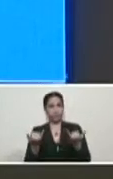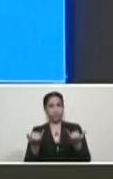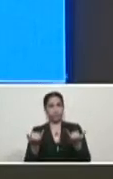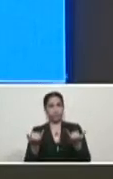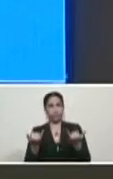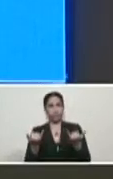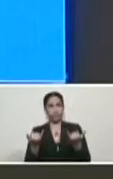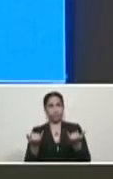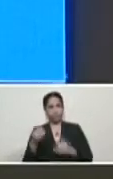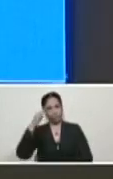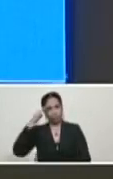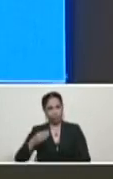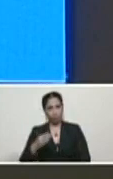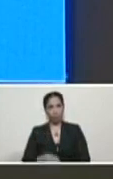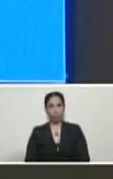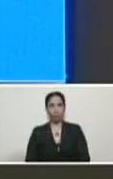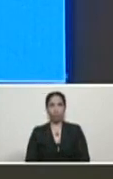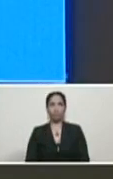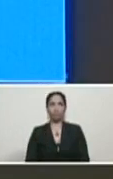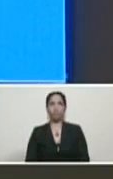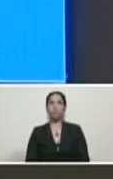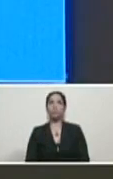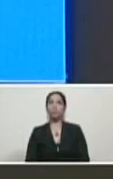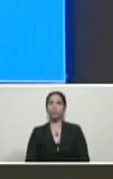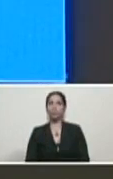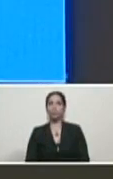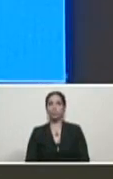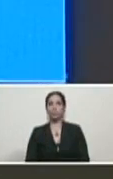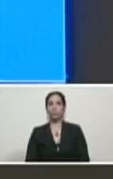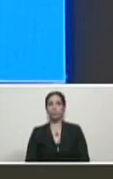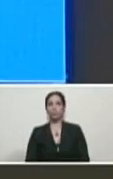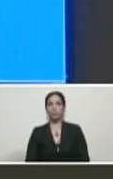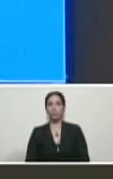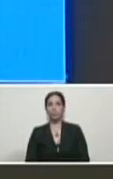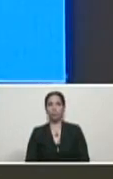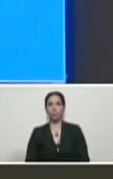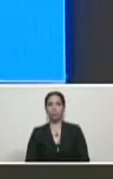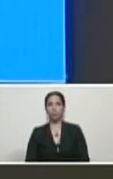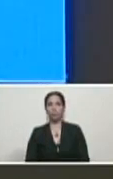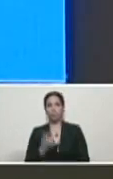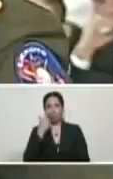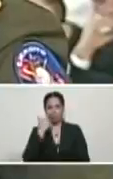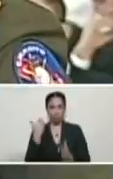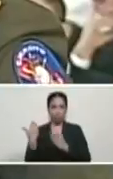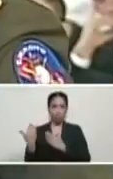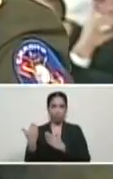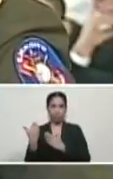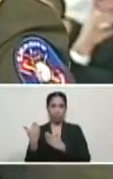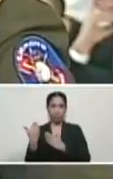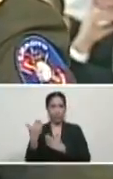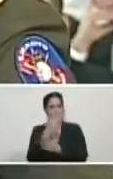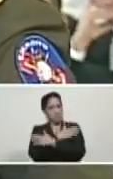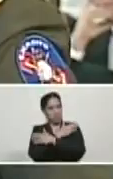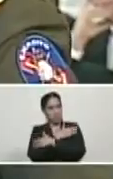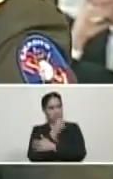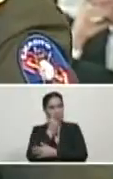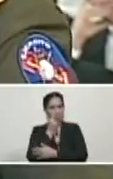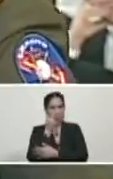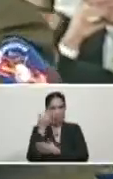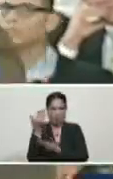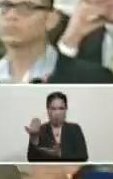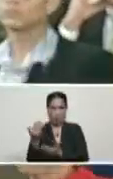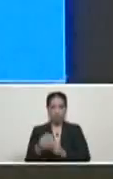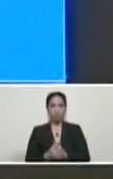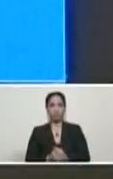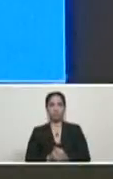el coronel Fran Zurita Hernández, muy bien, lo felicito, ha leído de